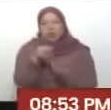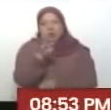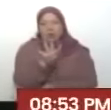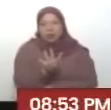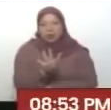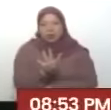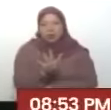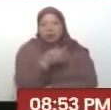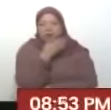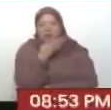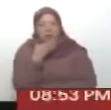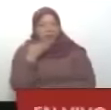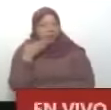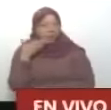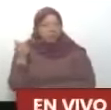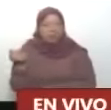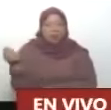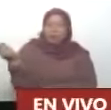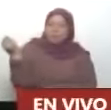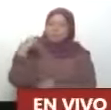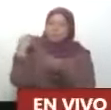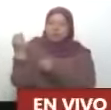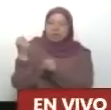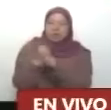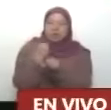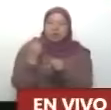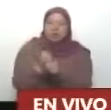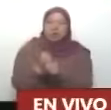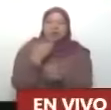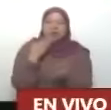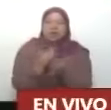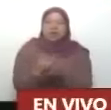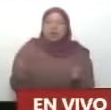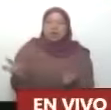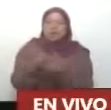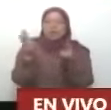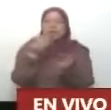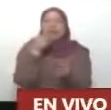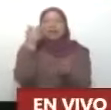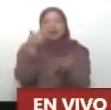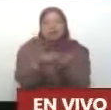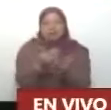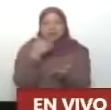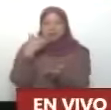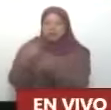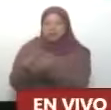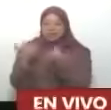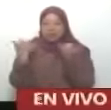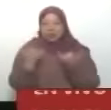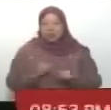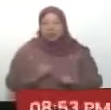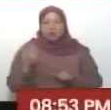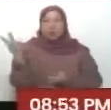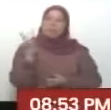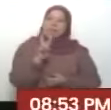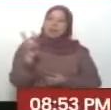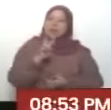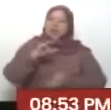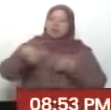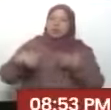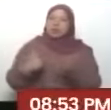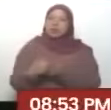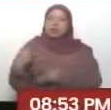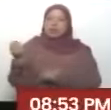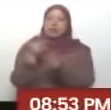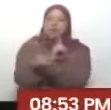2024 es mejor, es mayor y vamos a nuevas y grandes victorias. Muchas gracias. Y ahora vamos con Venezuela,